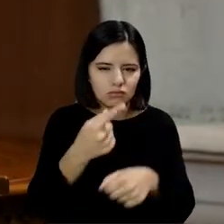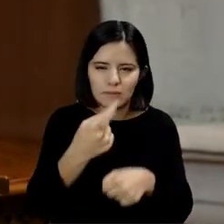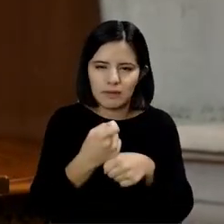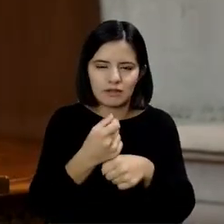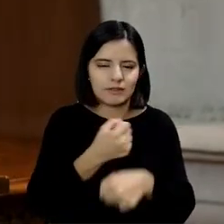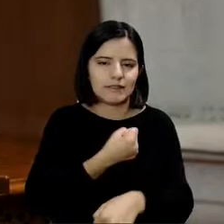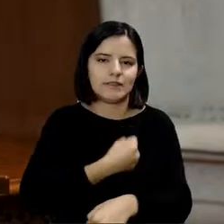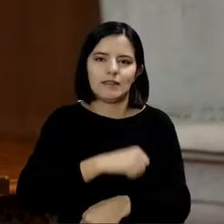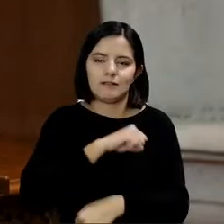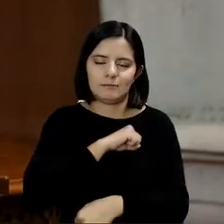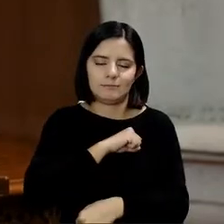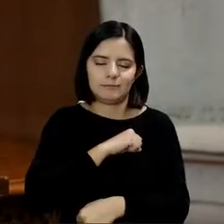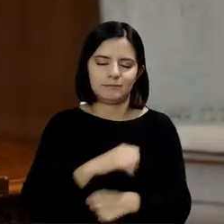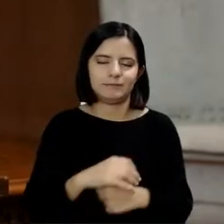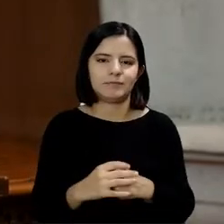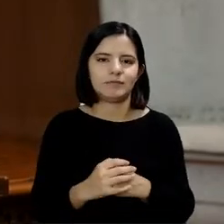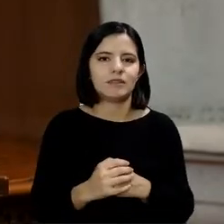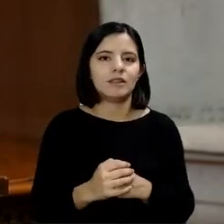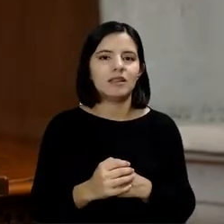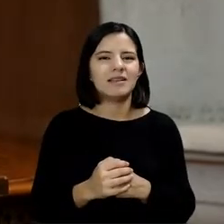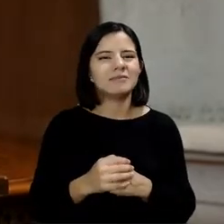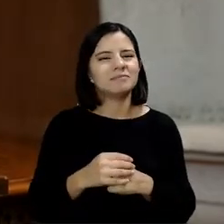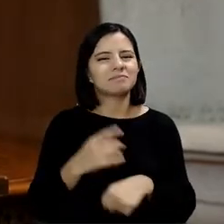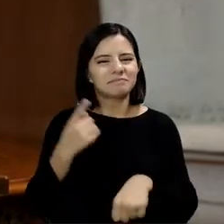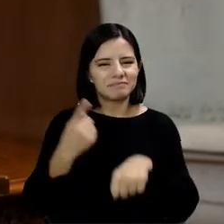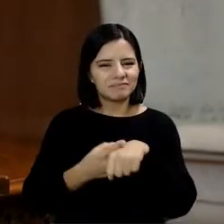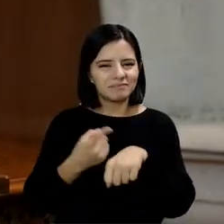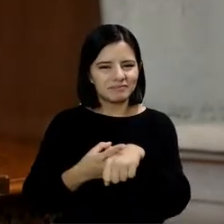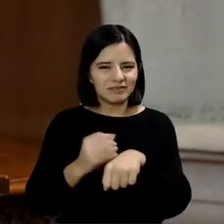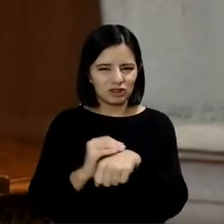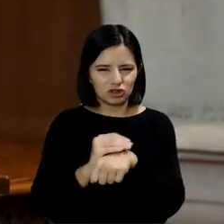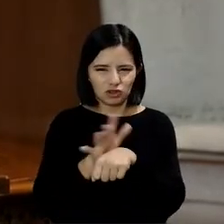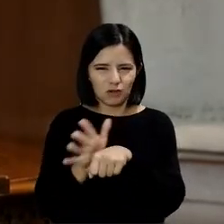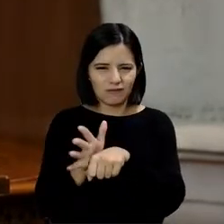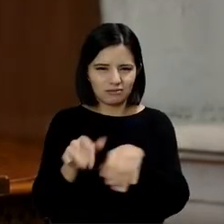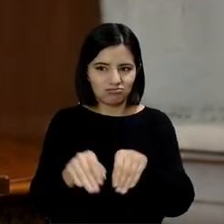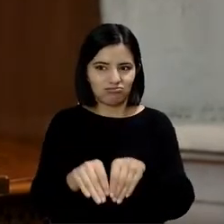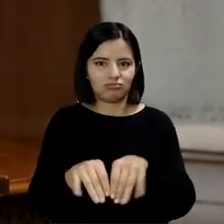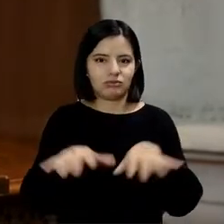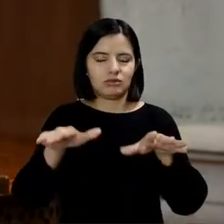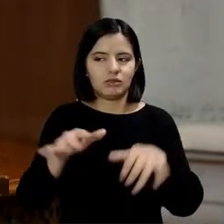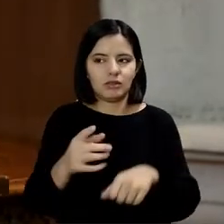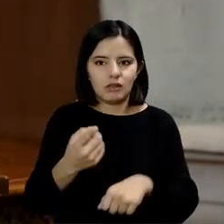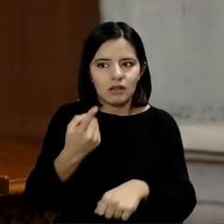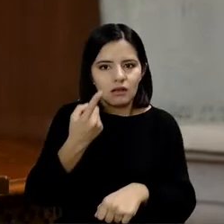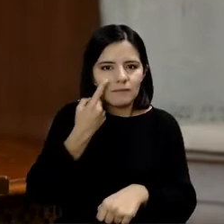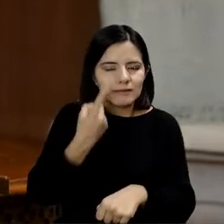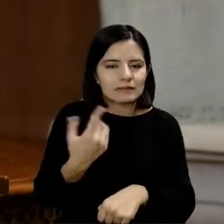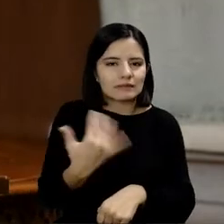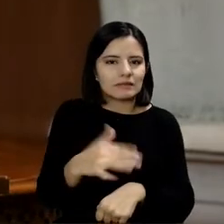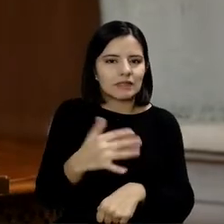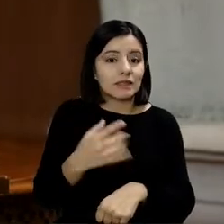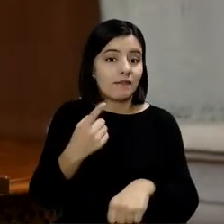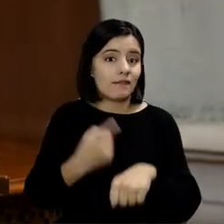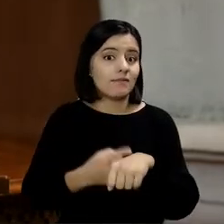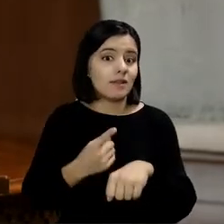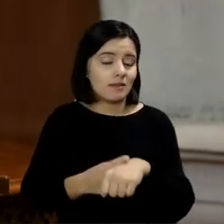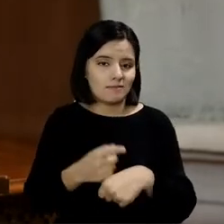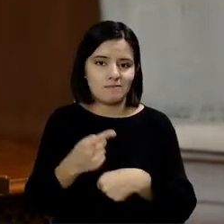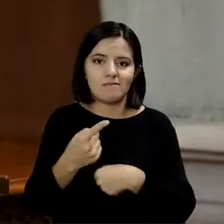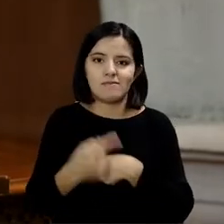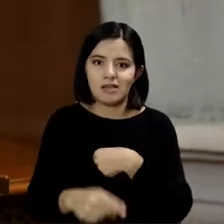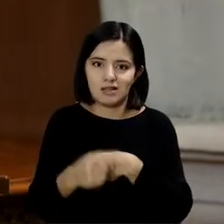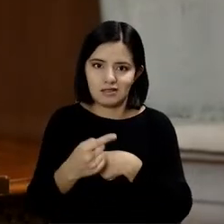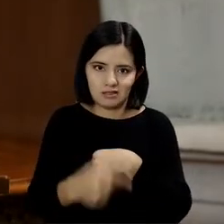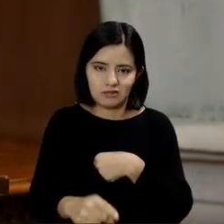salud. La pandemia de COVID-19 puso de manifiesto el gran peligro que representan las enfermedades no